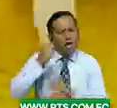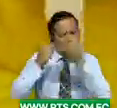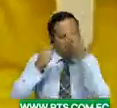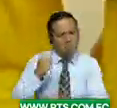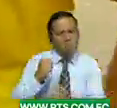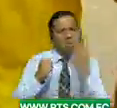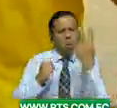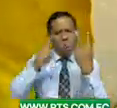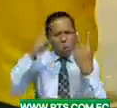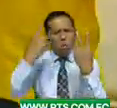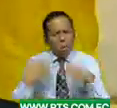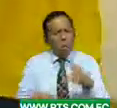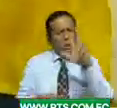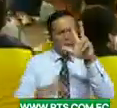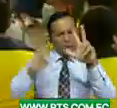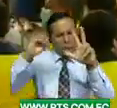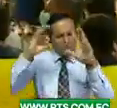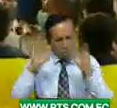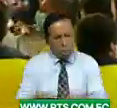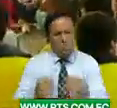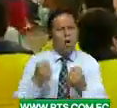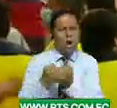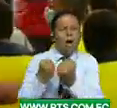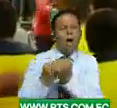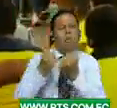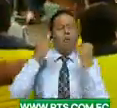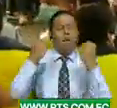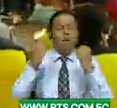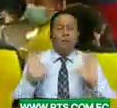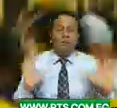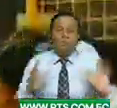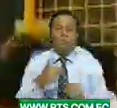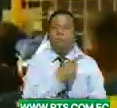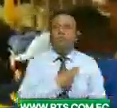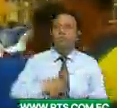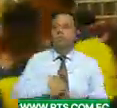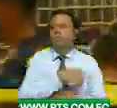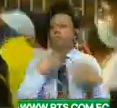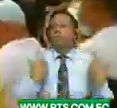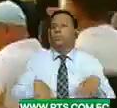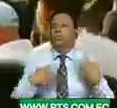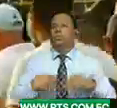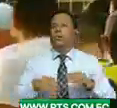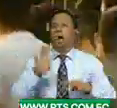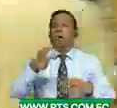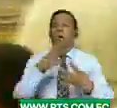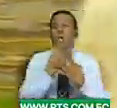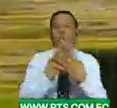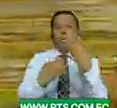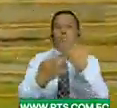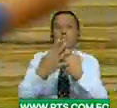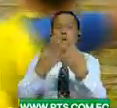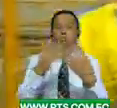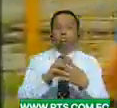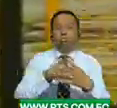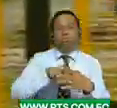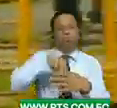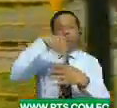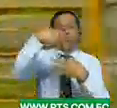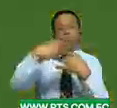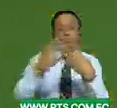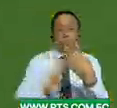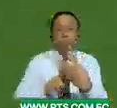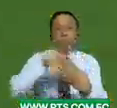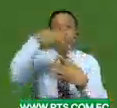ganamos 3-0, 3-0, con fe, que hoy ganamos. Saltar el cerramiento de los exteriores del Estadio Monumental por estar dentro del reducto para